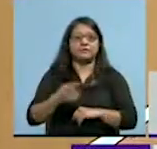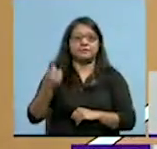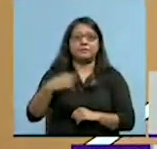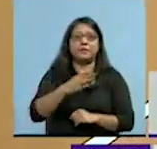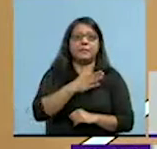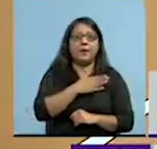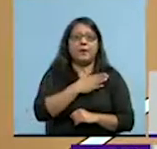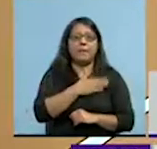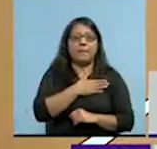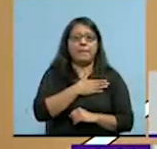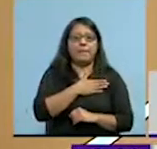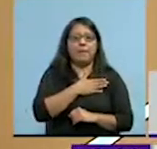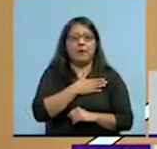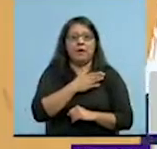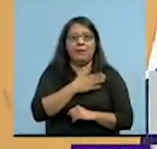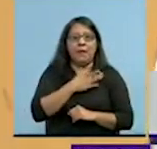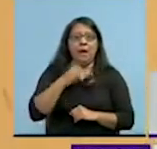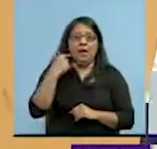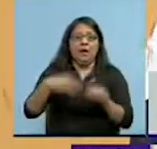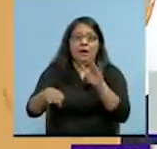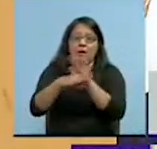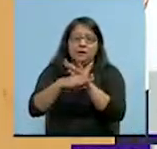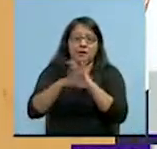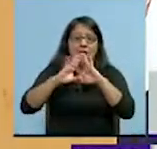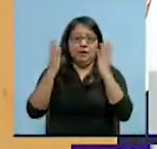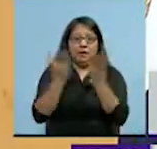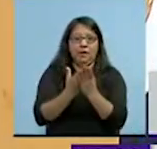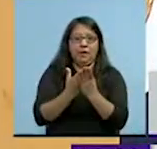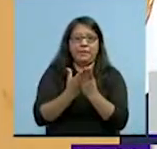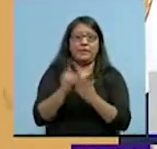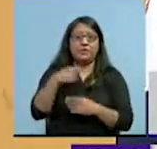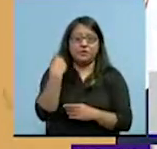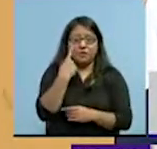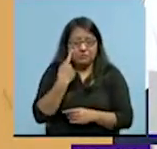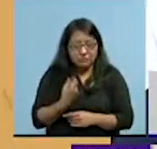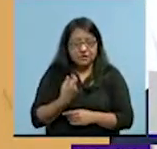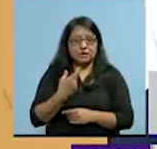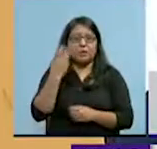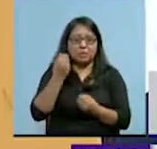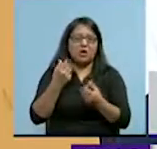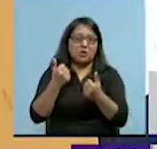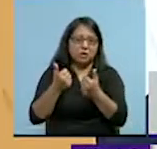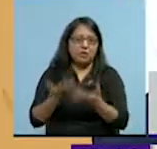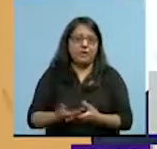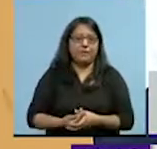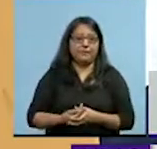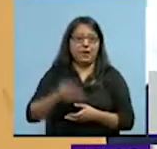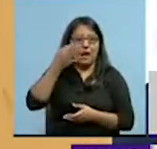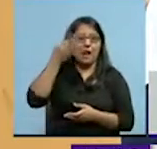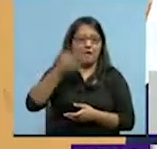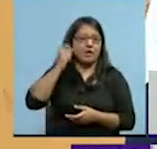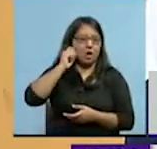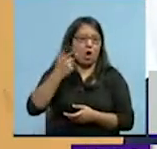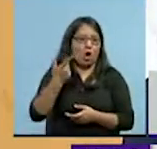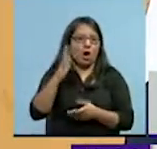lo dejo a mariano sin mundial y bueno nosotros un poco entristecido porque nos habían tratado bien la verdad que lo de manera fue fue un golazo